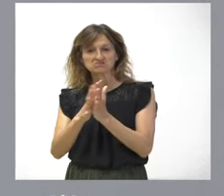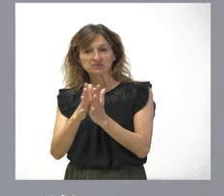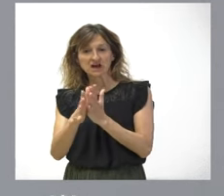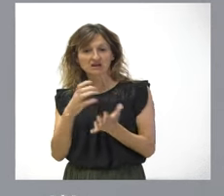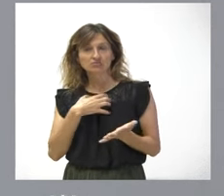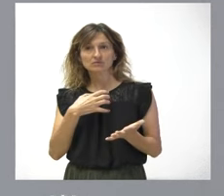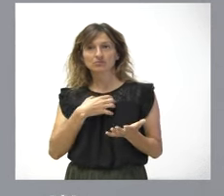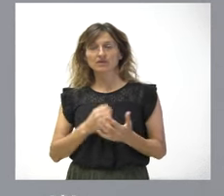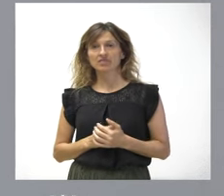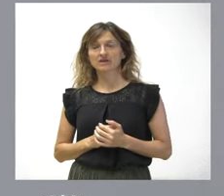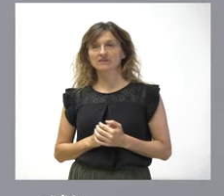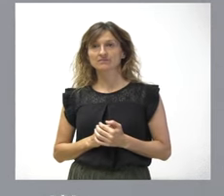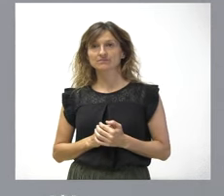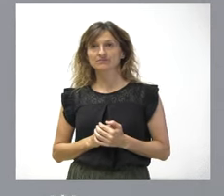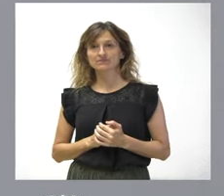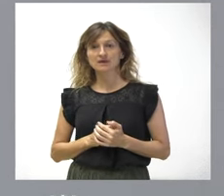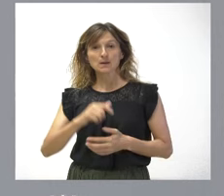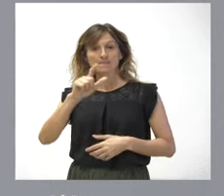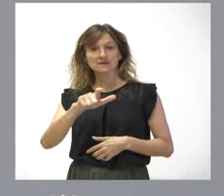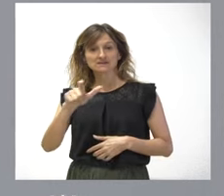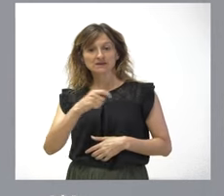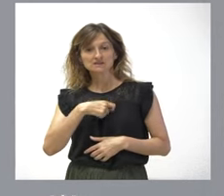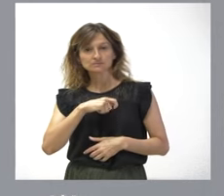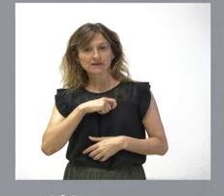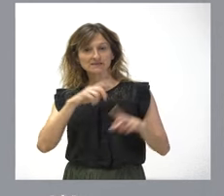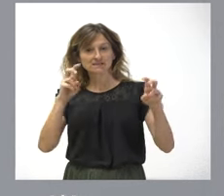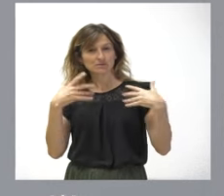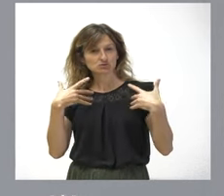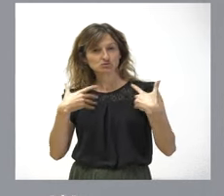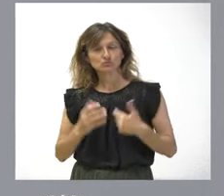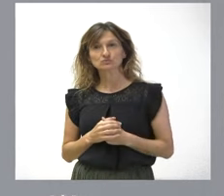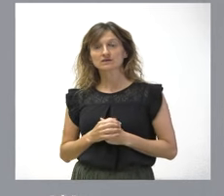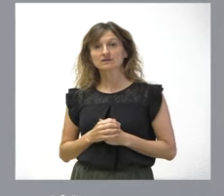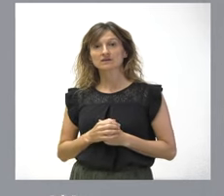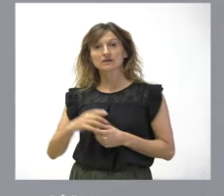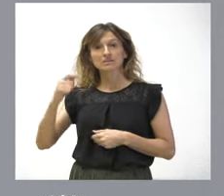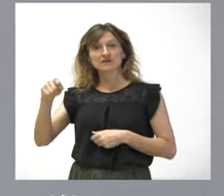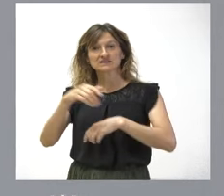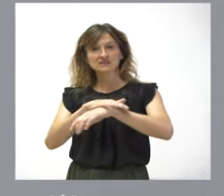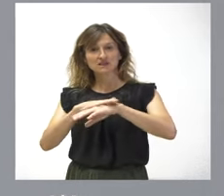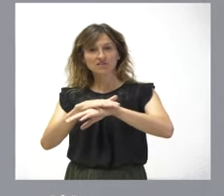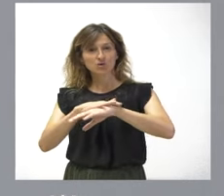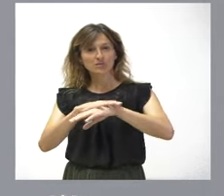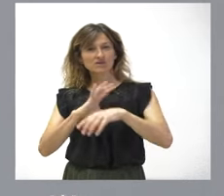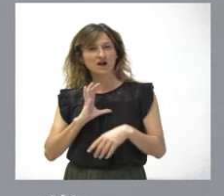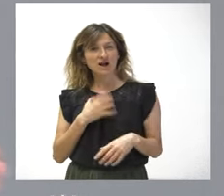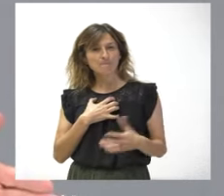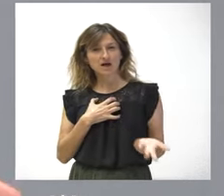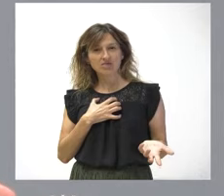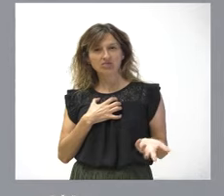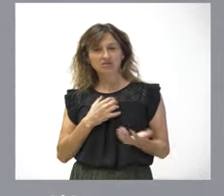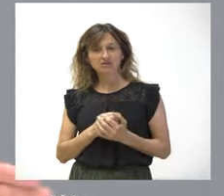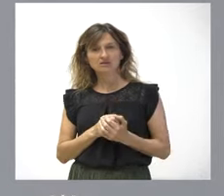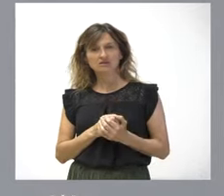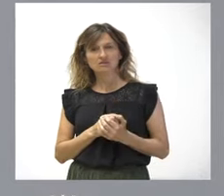con lo que está sufriendo en este momento el conjunto de España en esta materia el presidente del gobierno sea incapaz de convocar